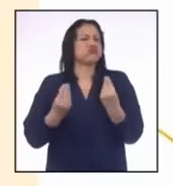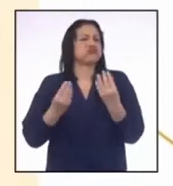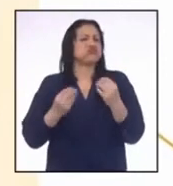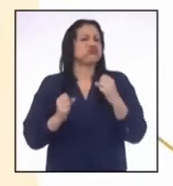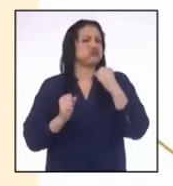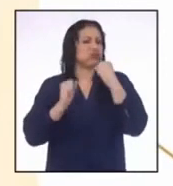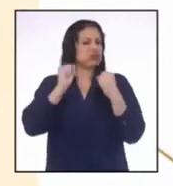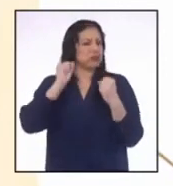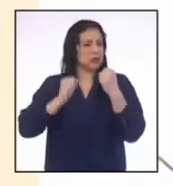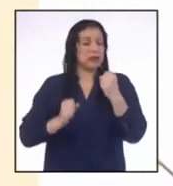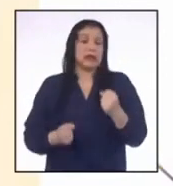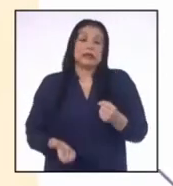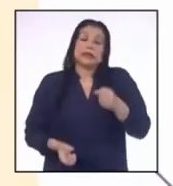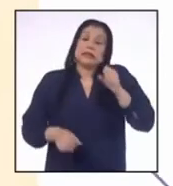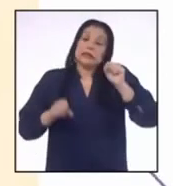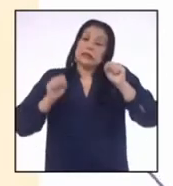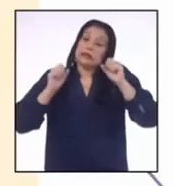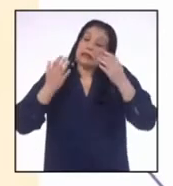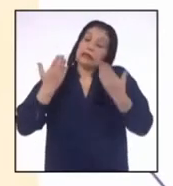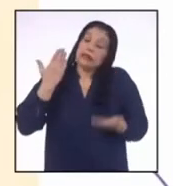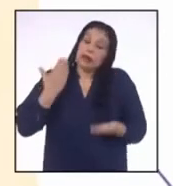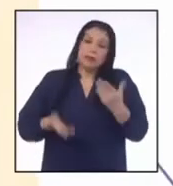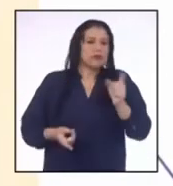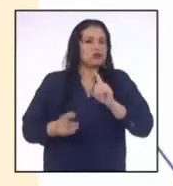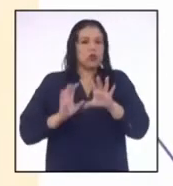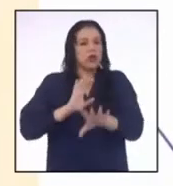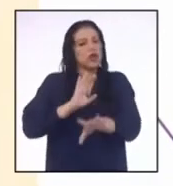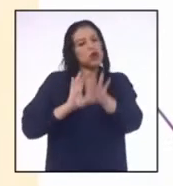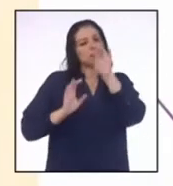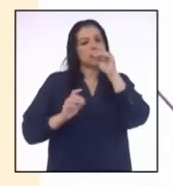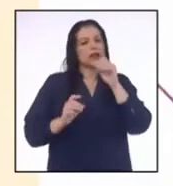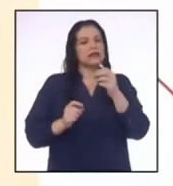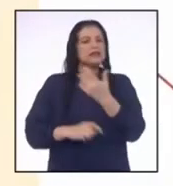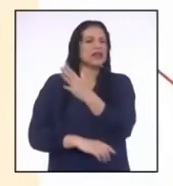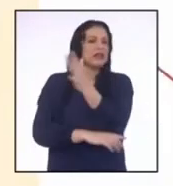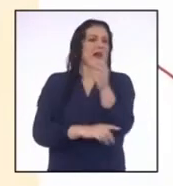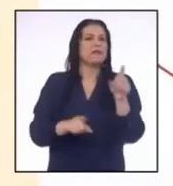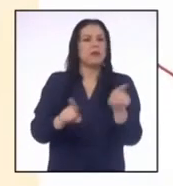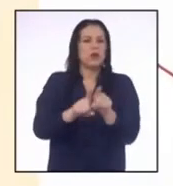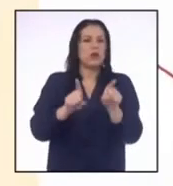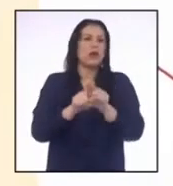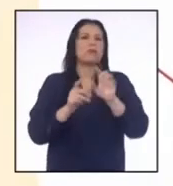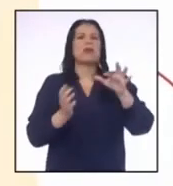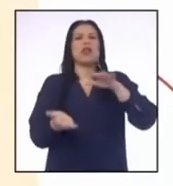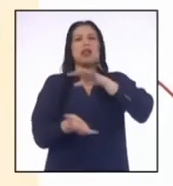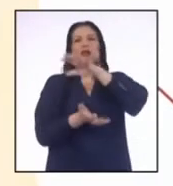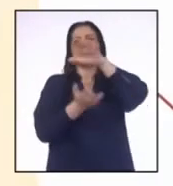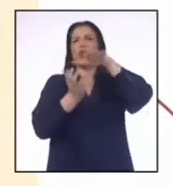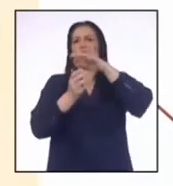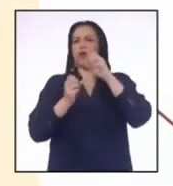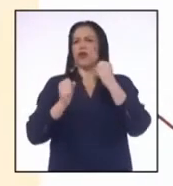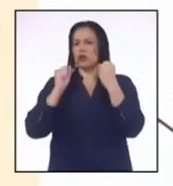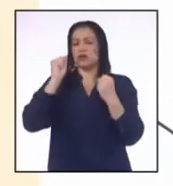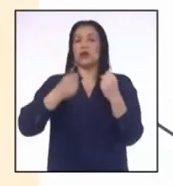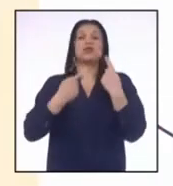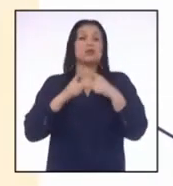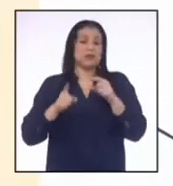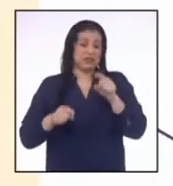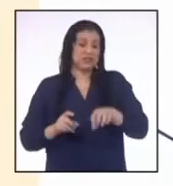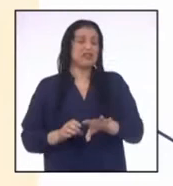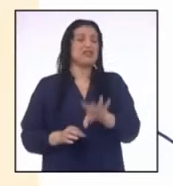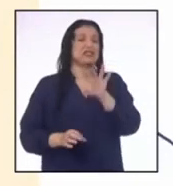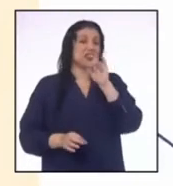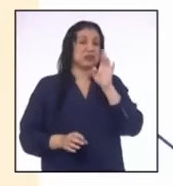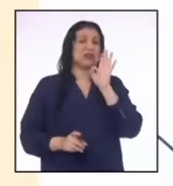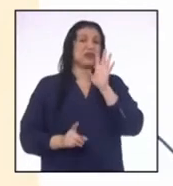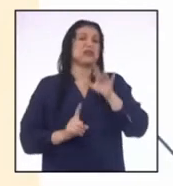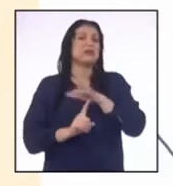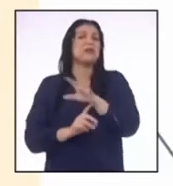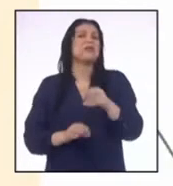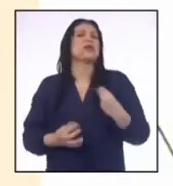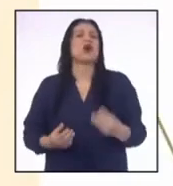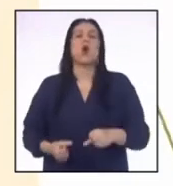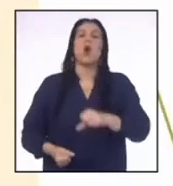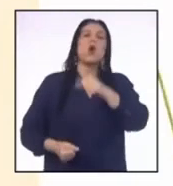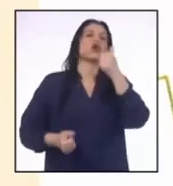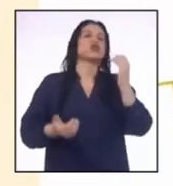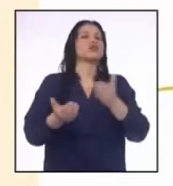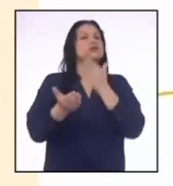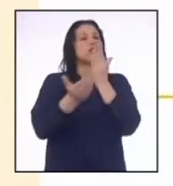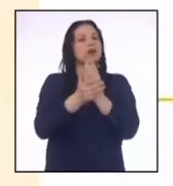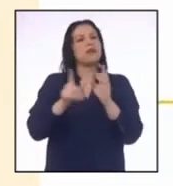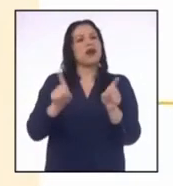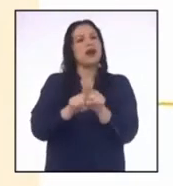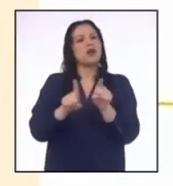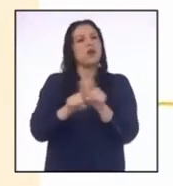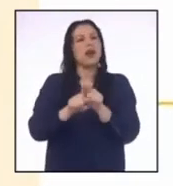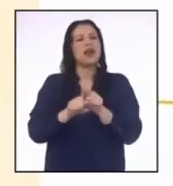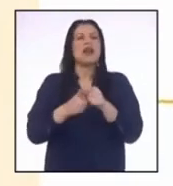carros. Posiblemente no encontrarás en el campo una contaminación producto del humo excesivo de los carros, pero sí podrás encontrar muchos otros problemas como